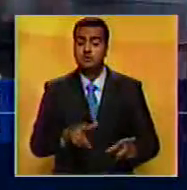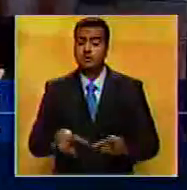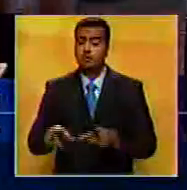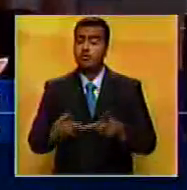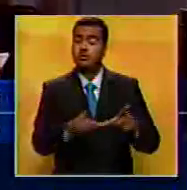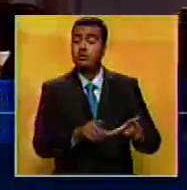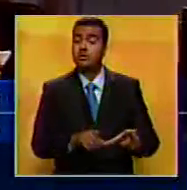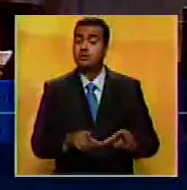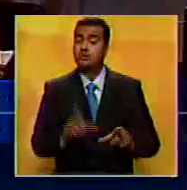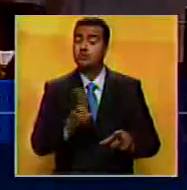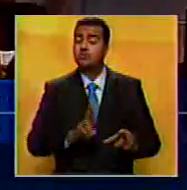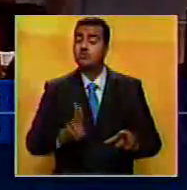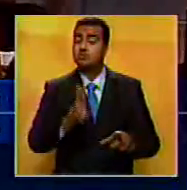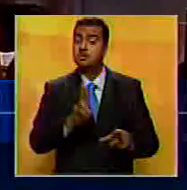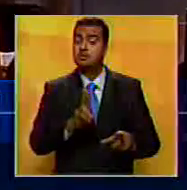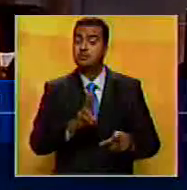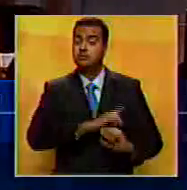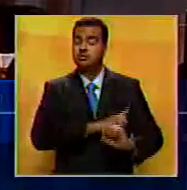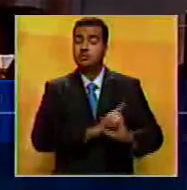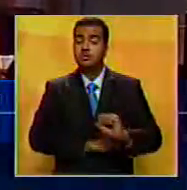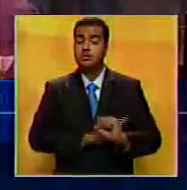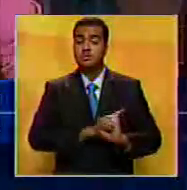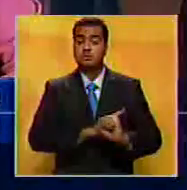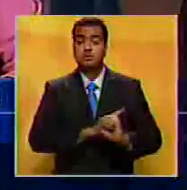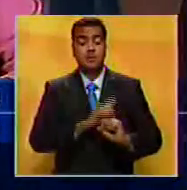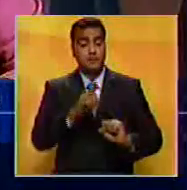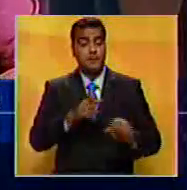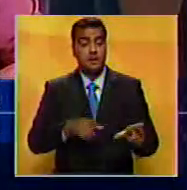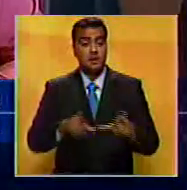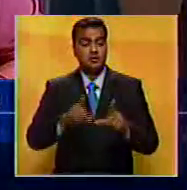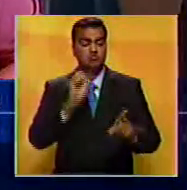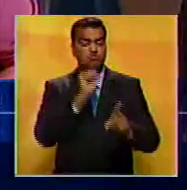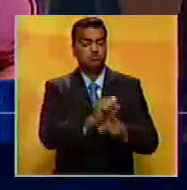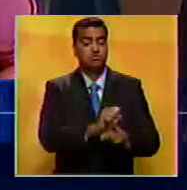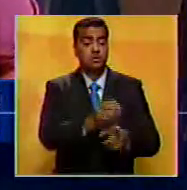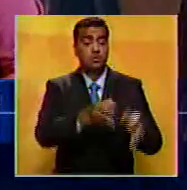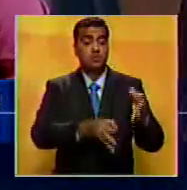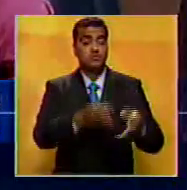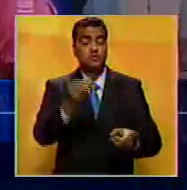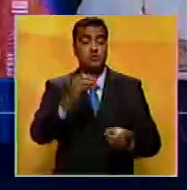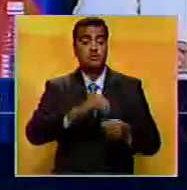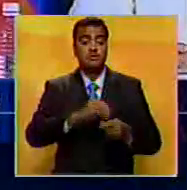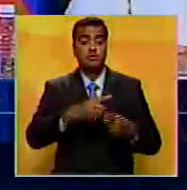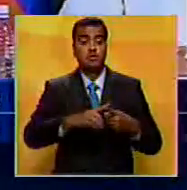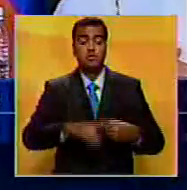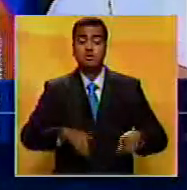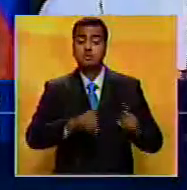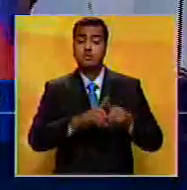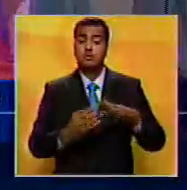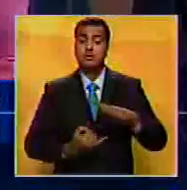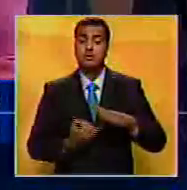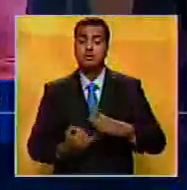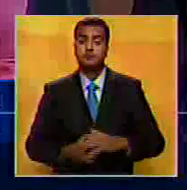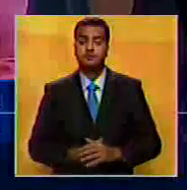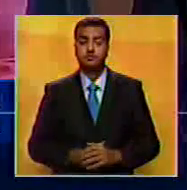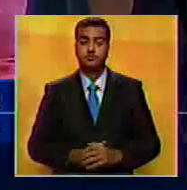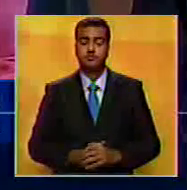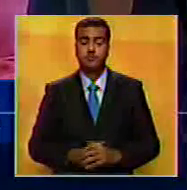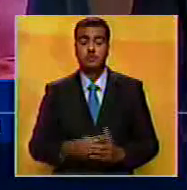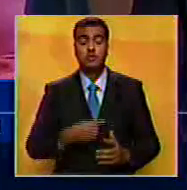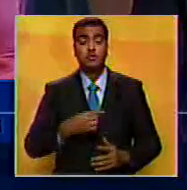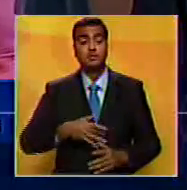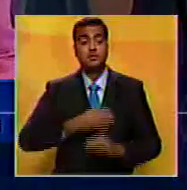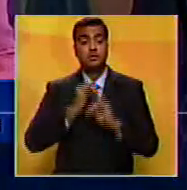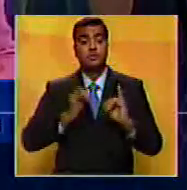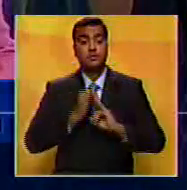espacio usado por los centros de poder para someter a la región y justificar la intervención en asuntos internos. Yo me siento feliz que